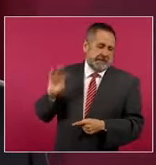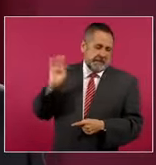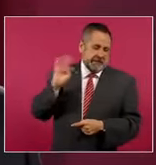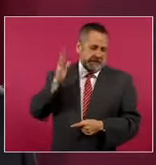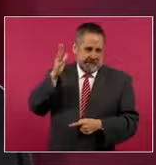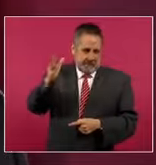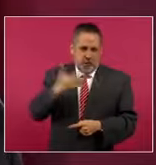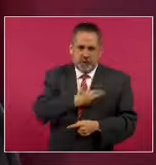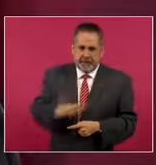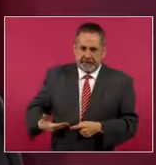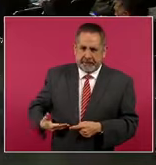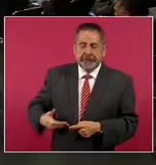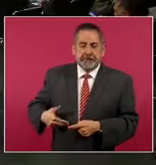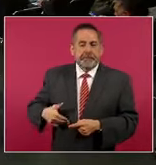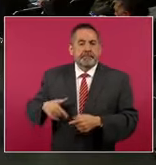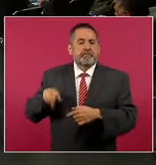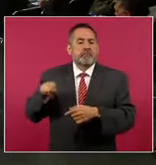es electo